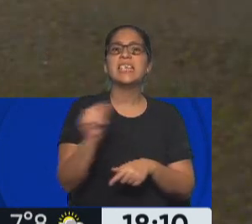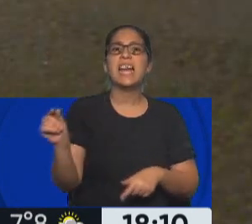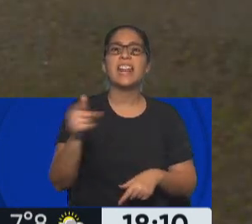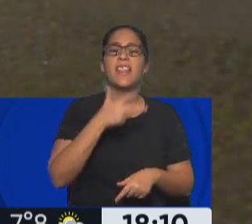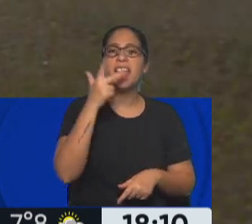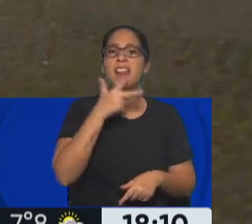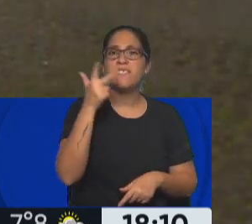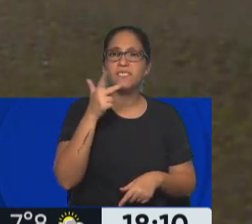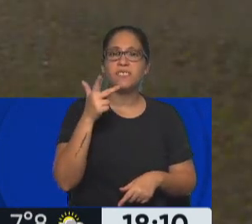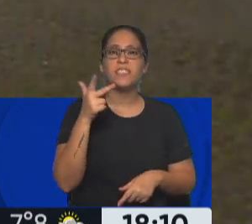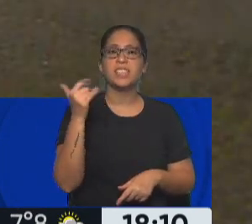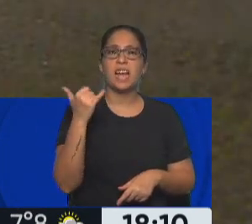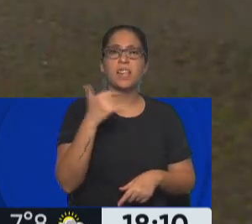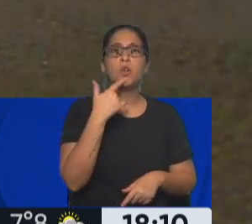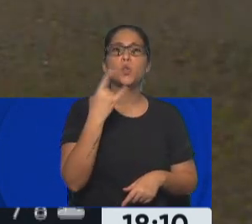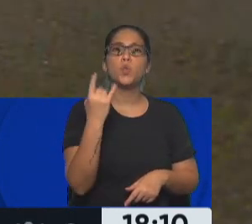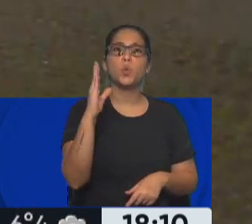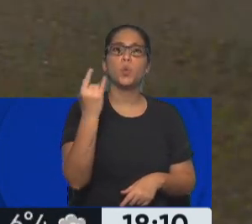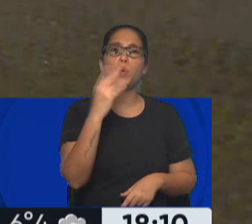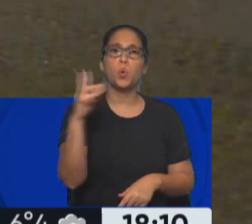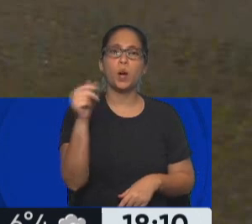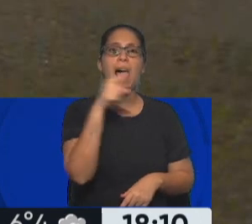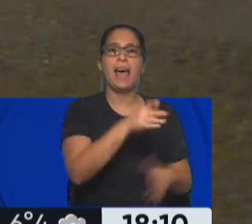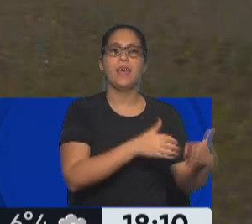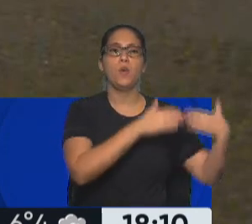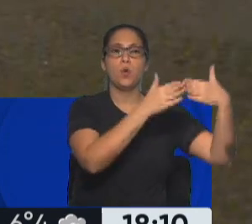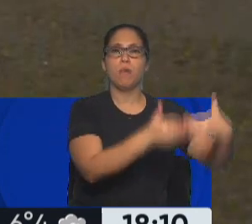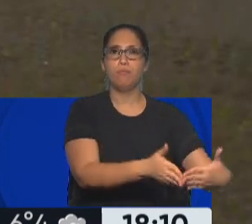Suburra. Bueno, en la zona de Suburra está apostado este buque.